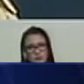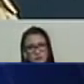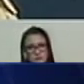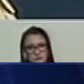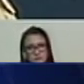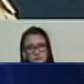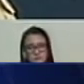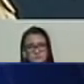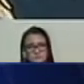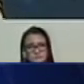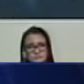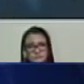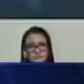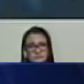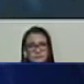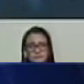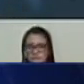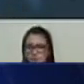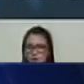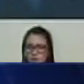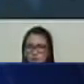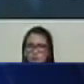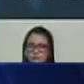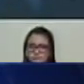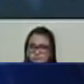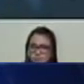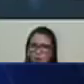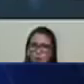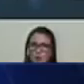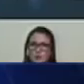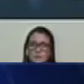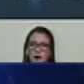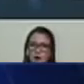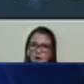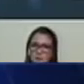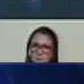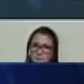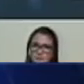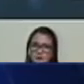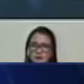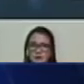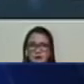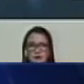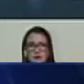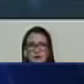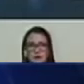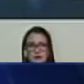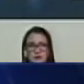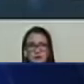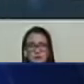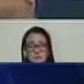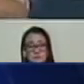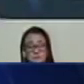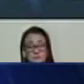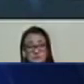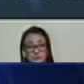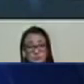Y las 5 eran que el punto tricolor estaba a menos de 200 metros del centro de votación, y de inmediato fue corregido. Me comuniqué